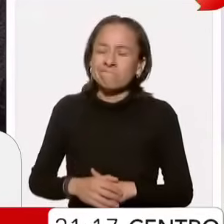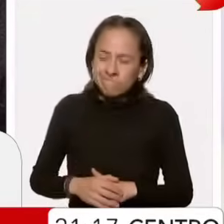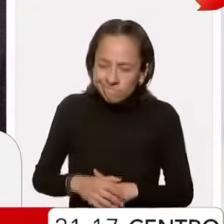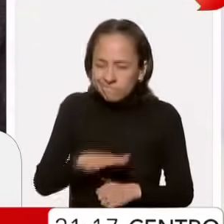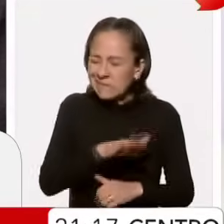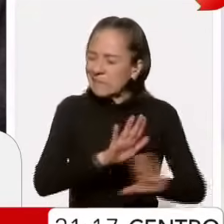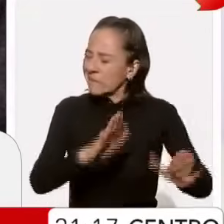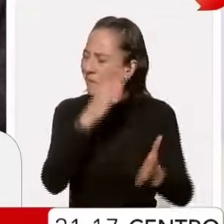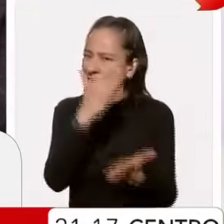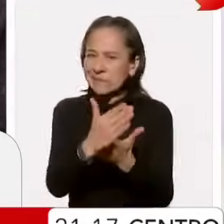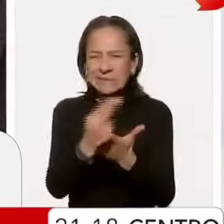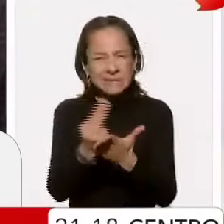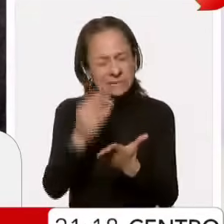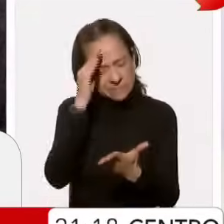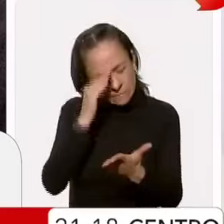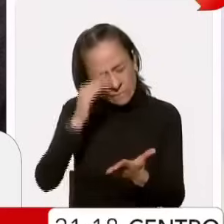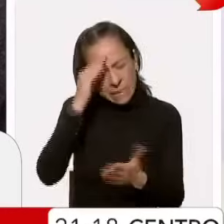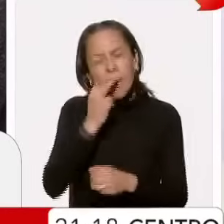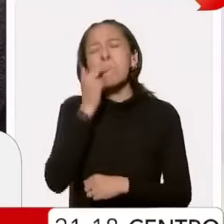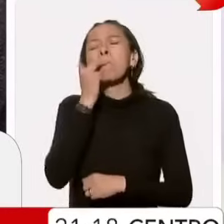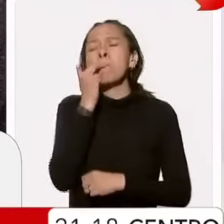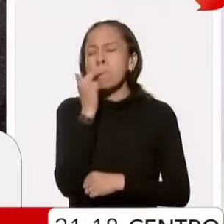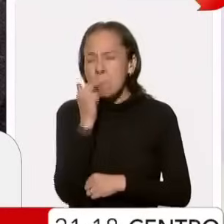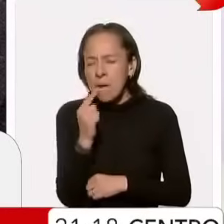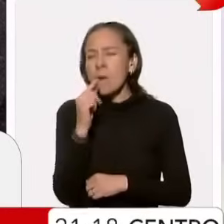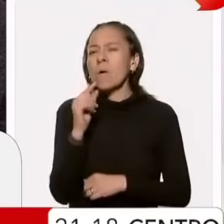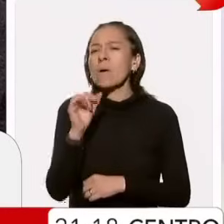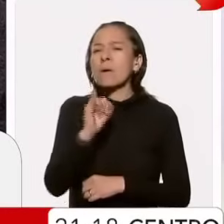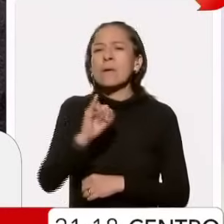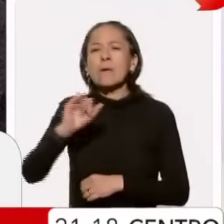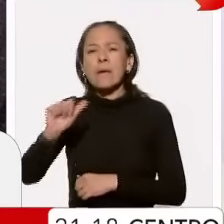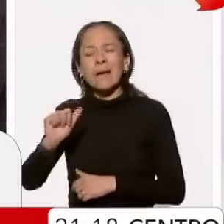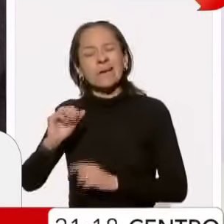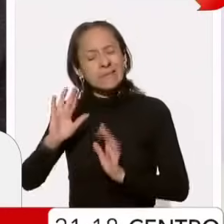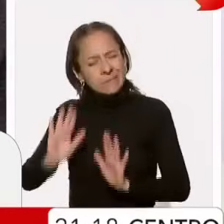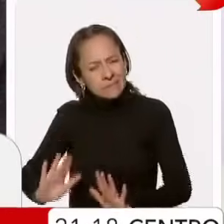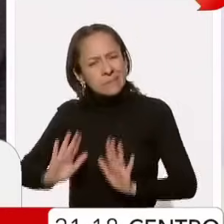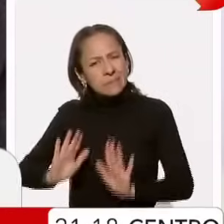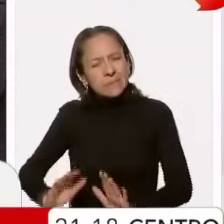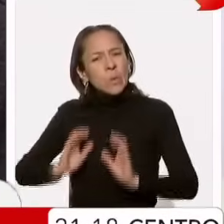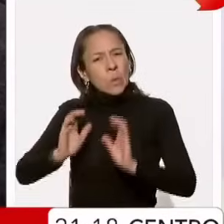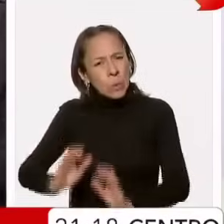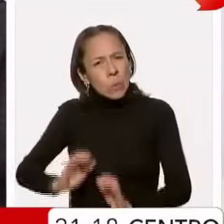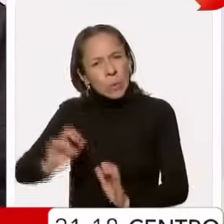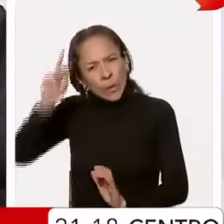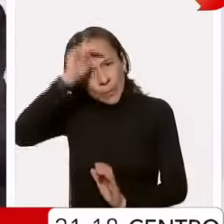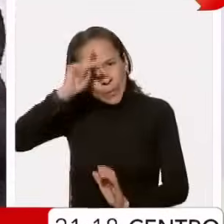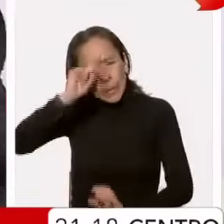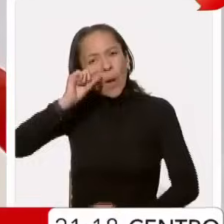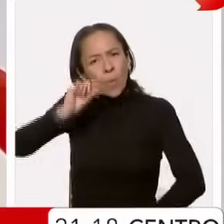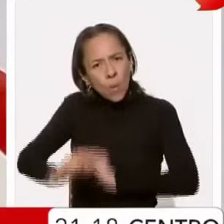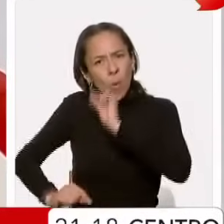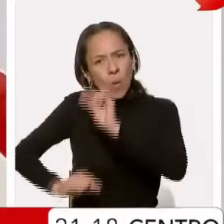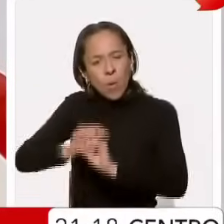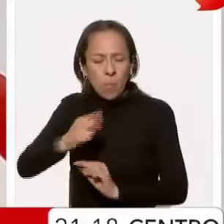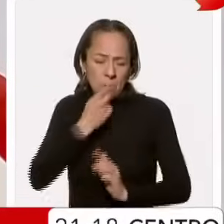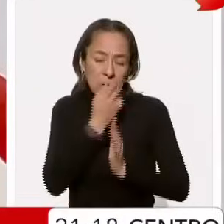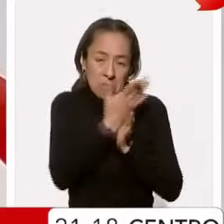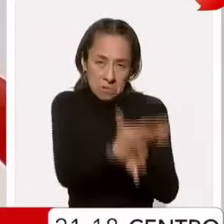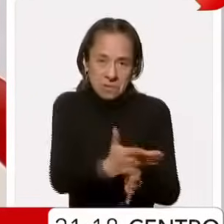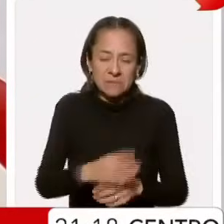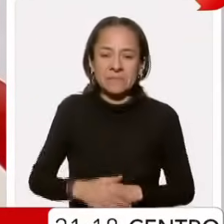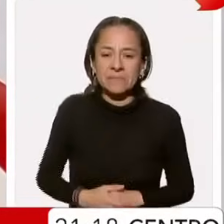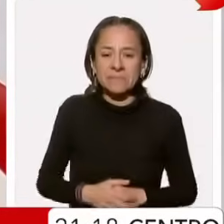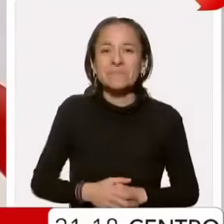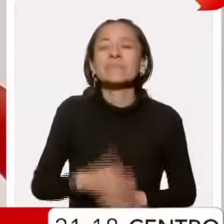vayamos a un crecimiento racional del tema de la inteligencia artificial. Ahora, doy salto mortal para caer